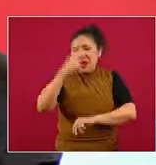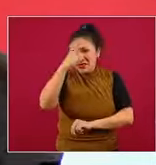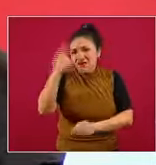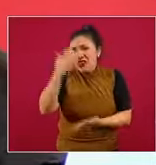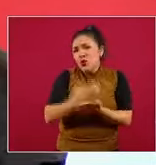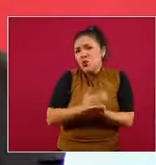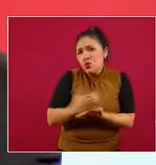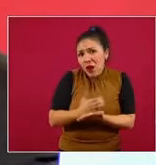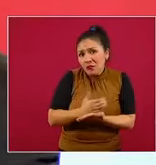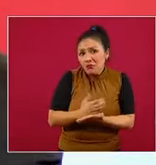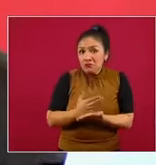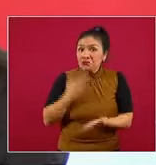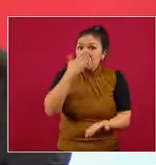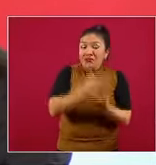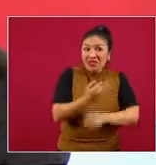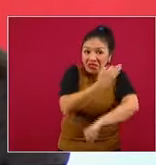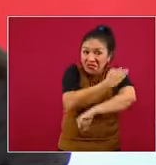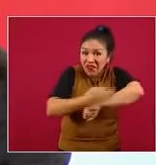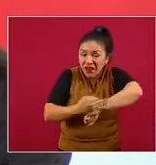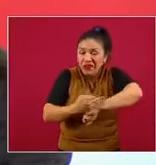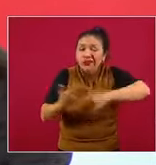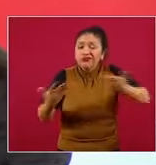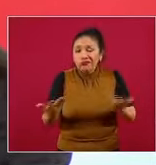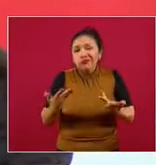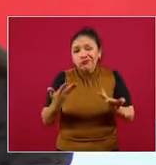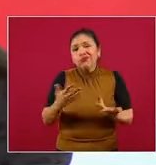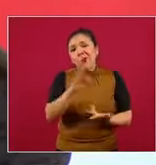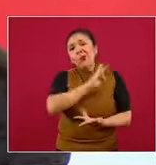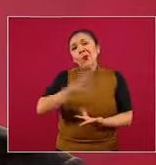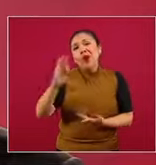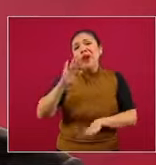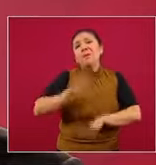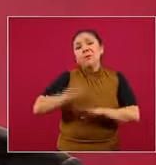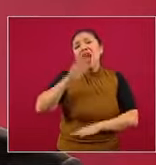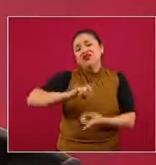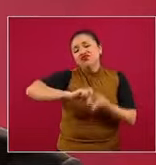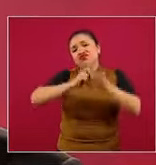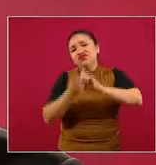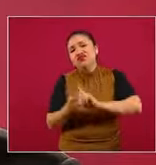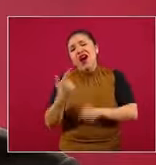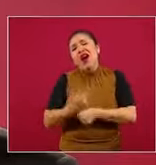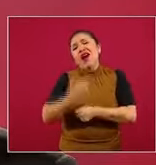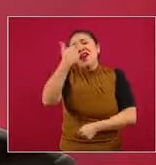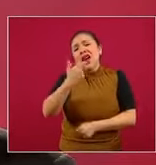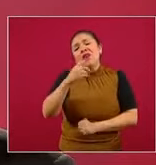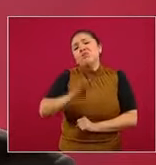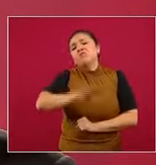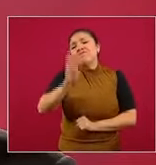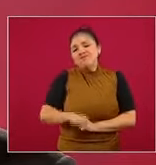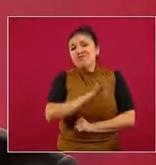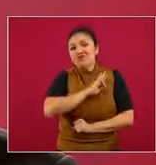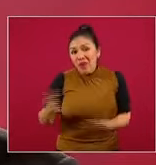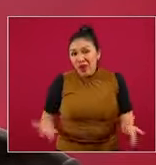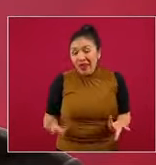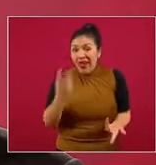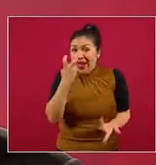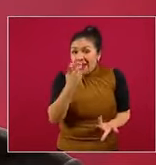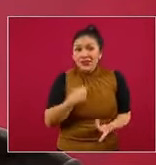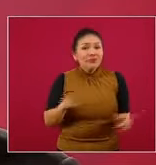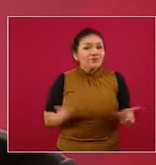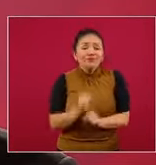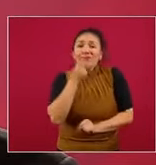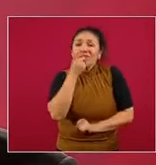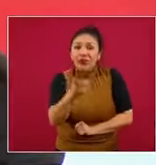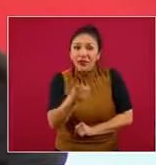recuperación. Si se llega tarde, hay mayor probabilidad de un desenlace grave o fatal. Ese es el mensaje